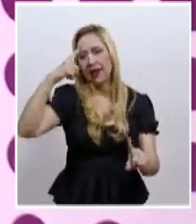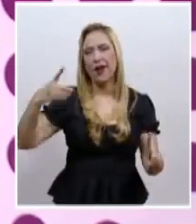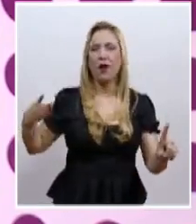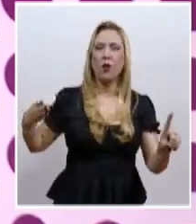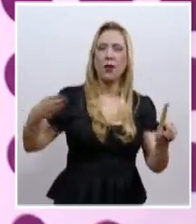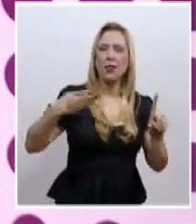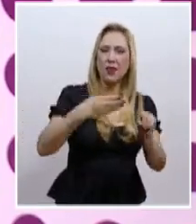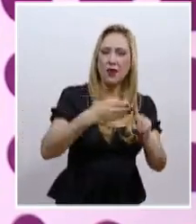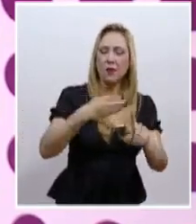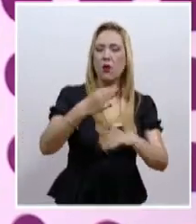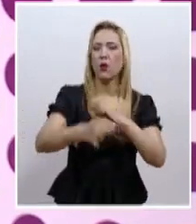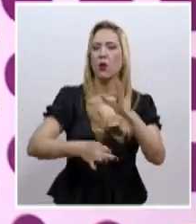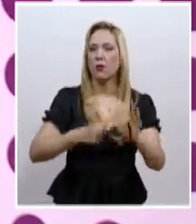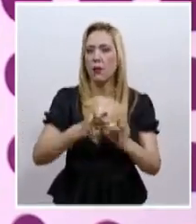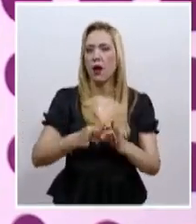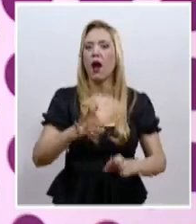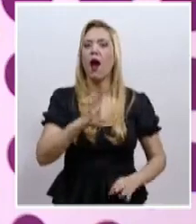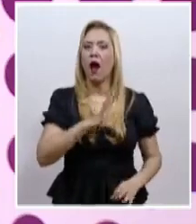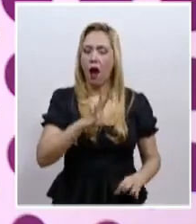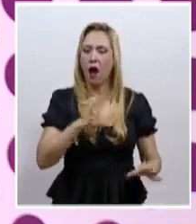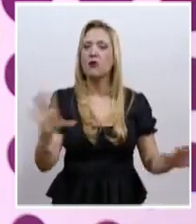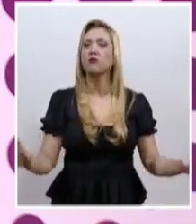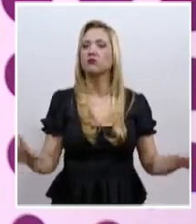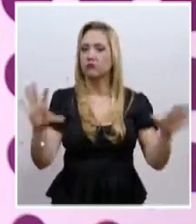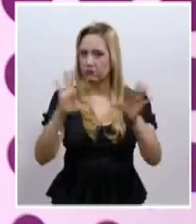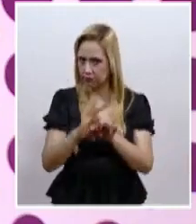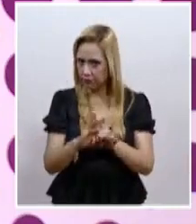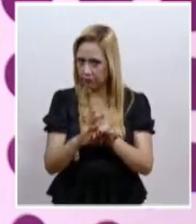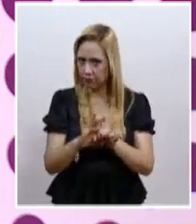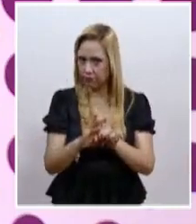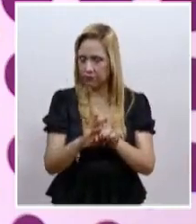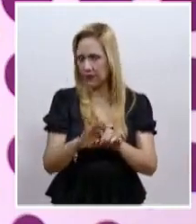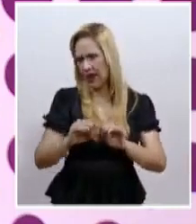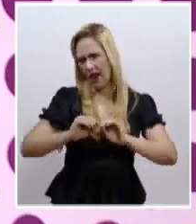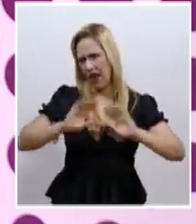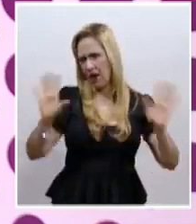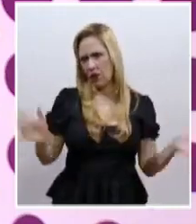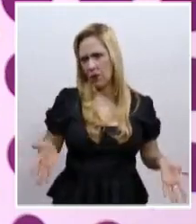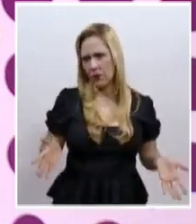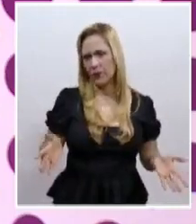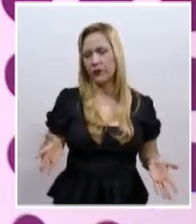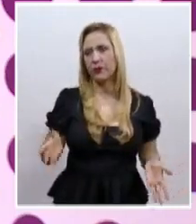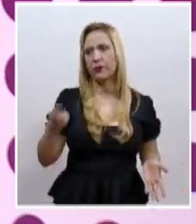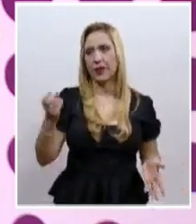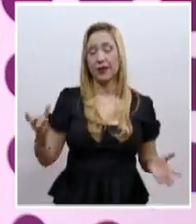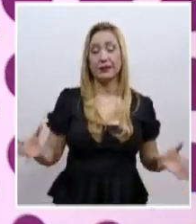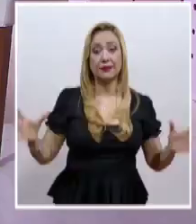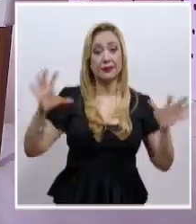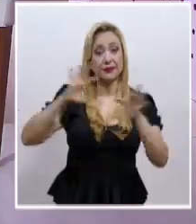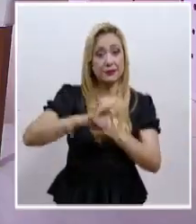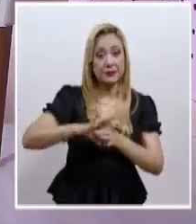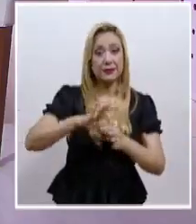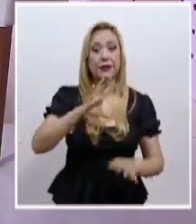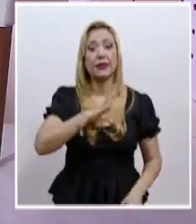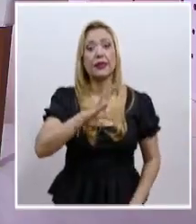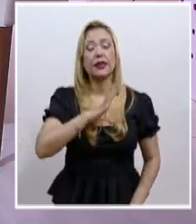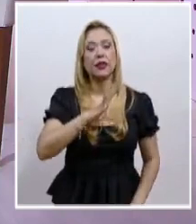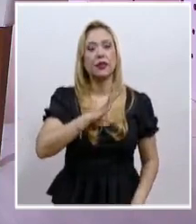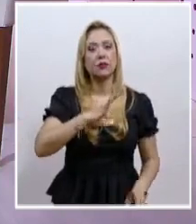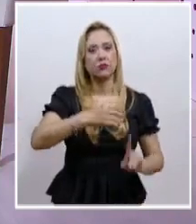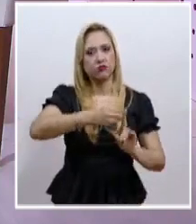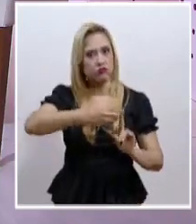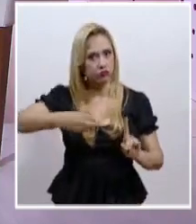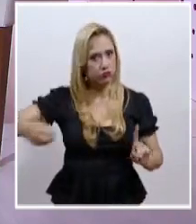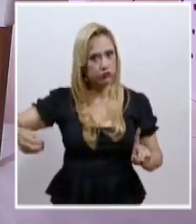objetivo y tienen entre ellos alguna relación. Evidentemente, esta relación tiene una regulación.